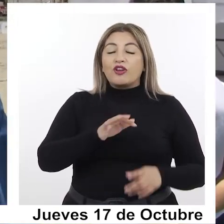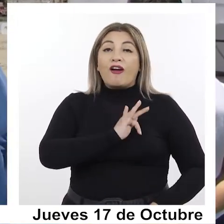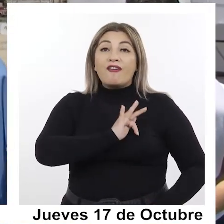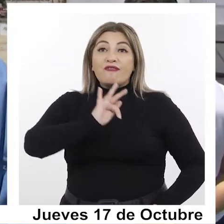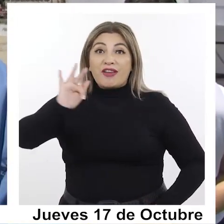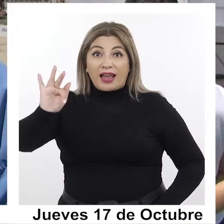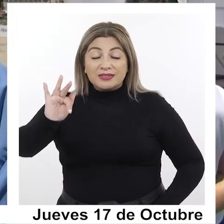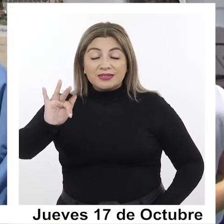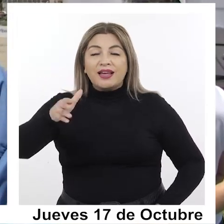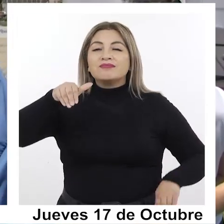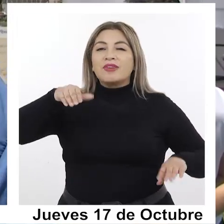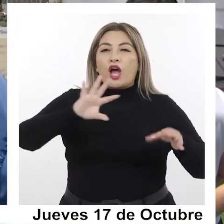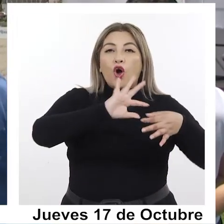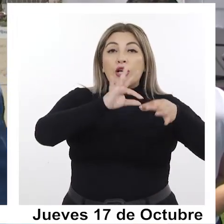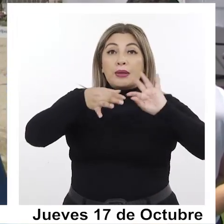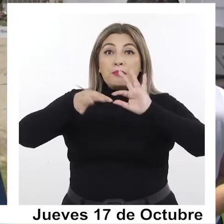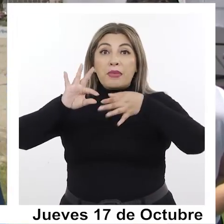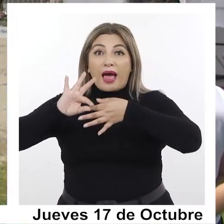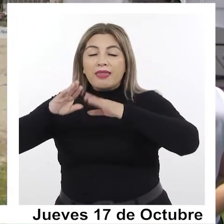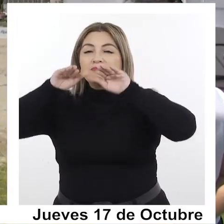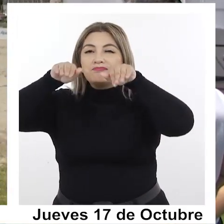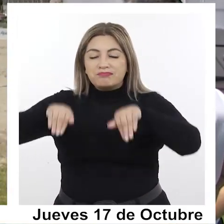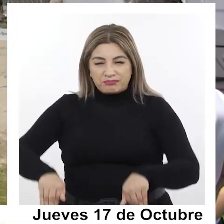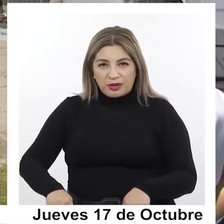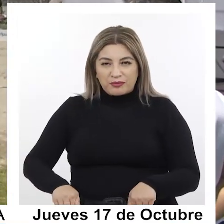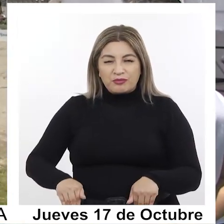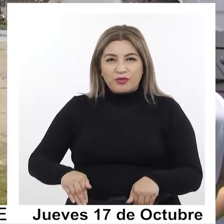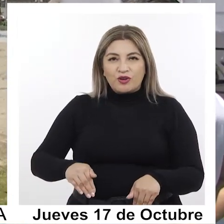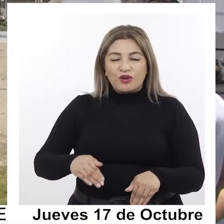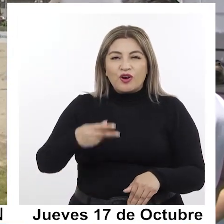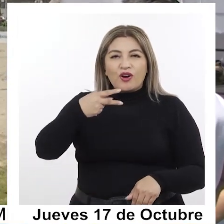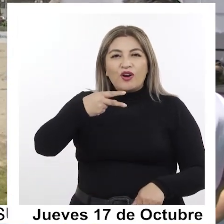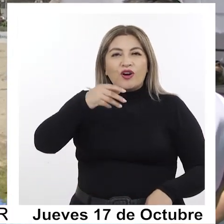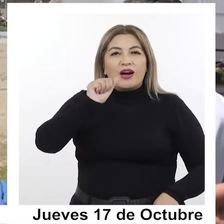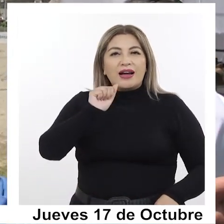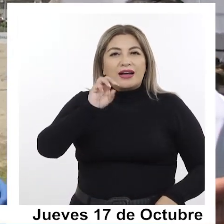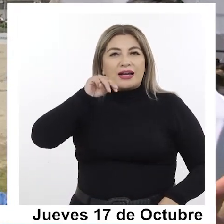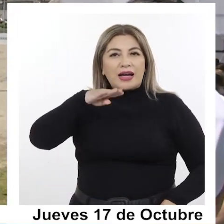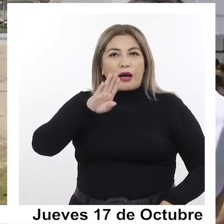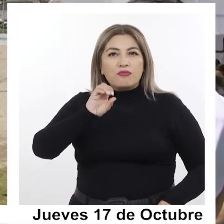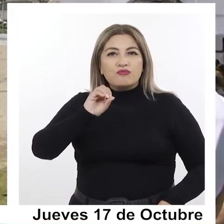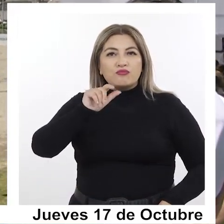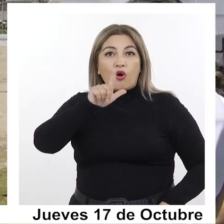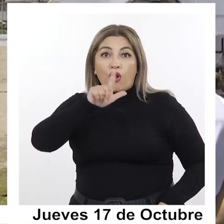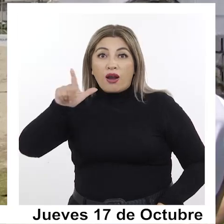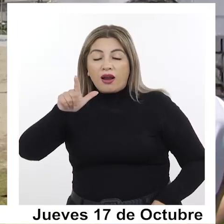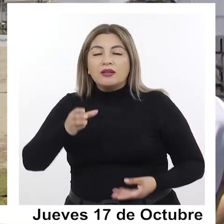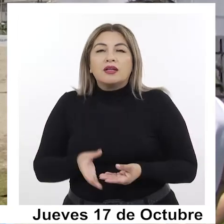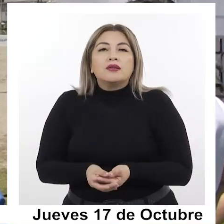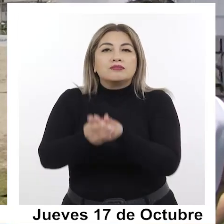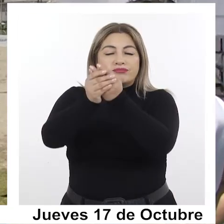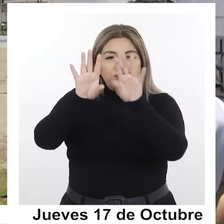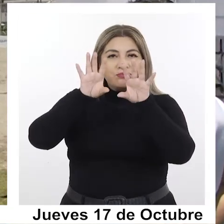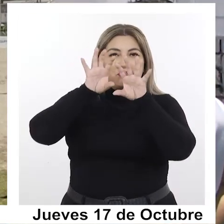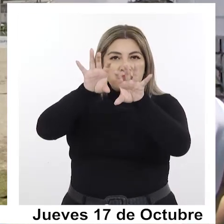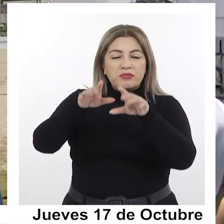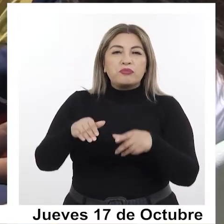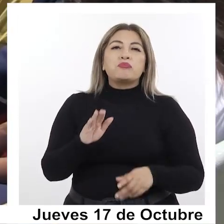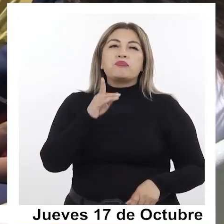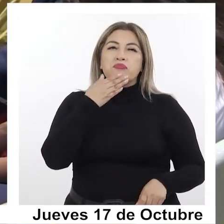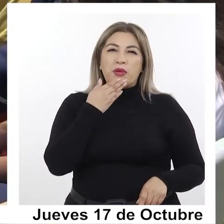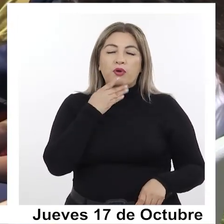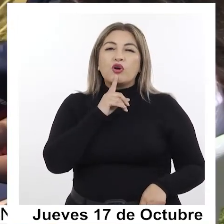Olimpiada. Hoy día, cierto, con el handball, los preseleccionados y seleccionados, cierto, sería de Iquique a Túnez